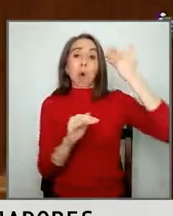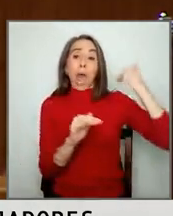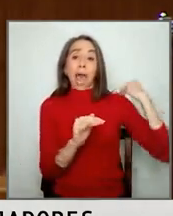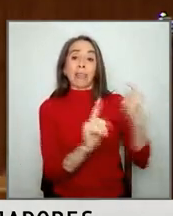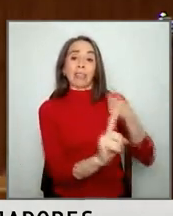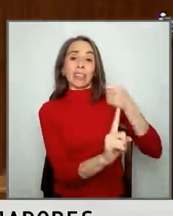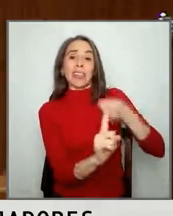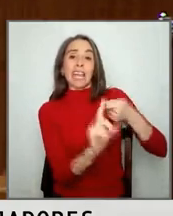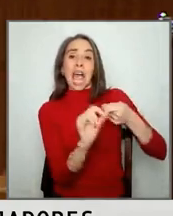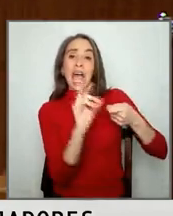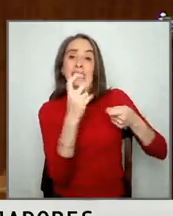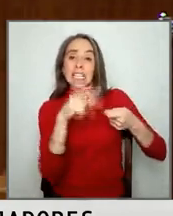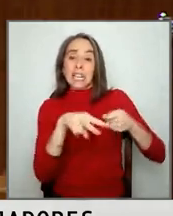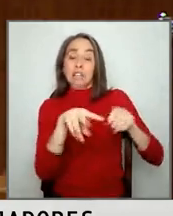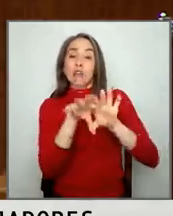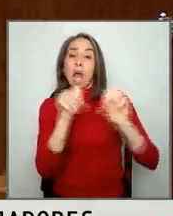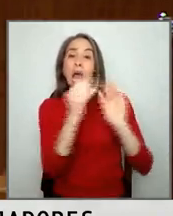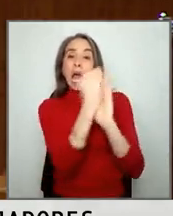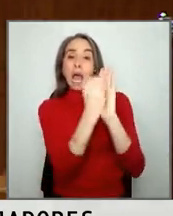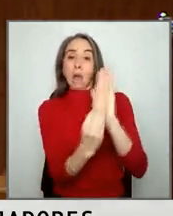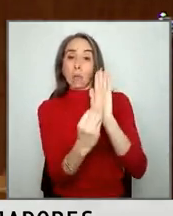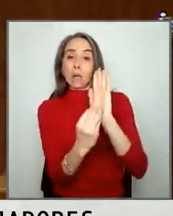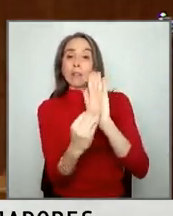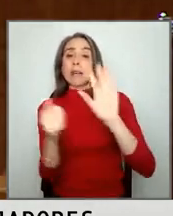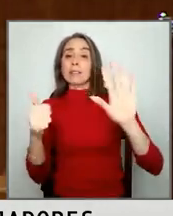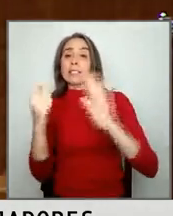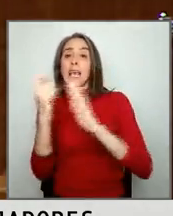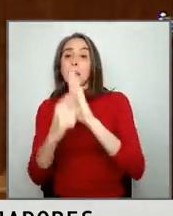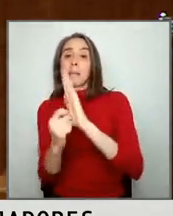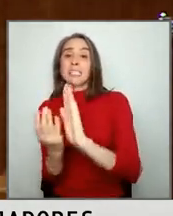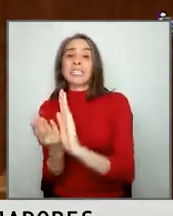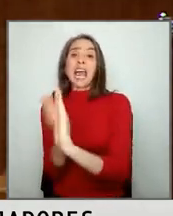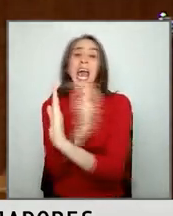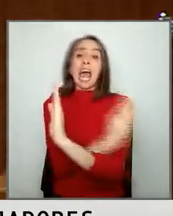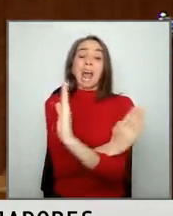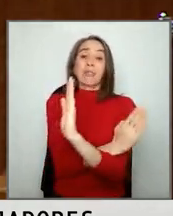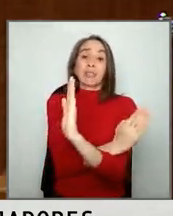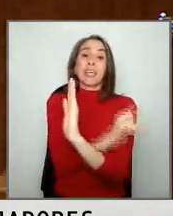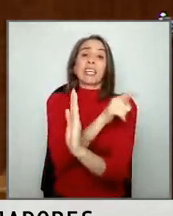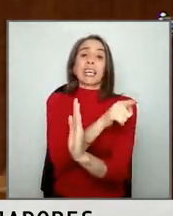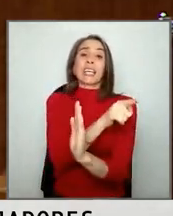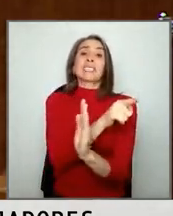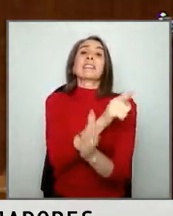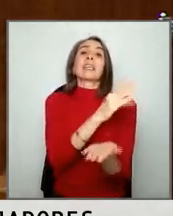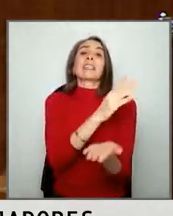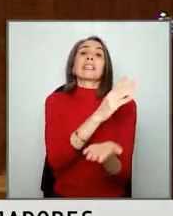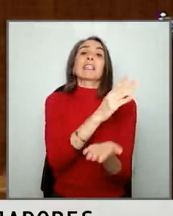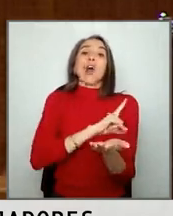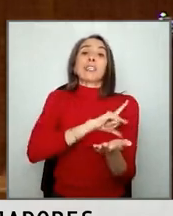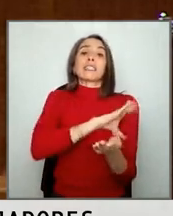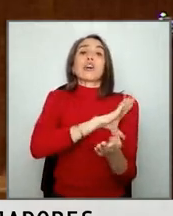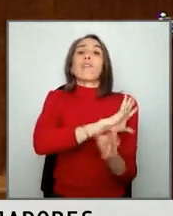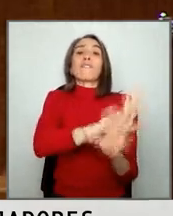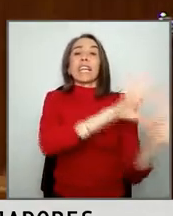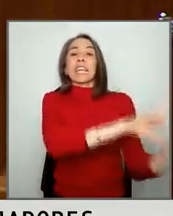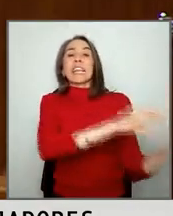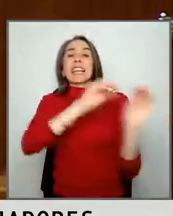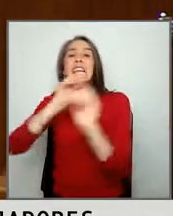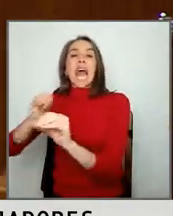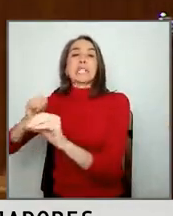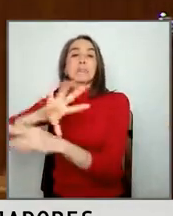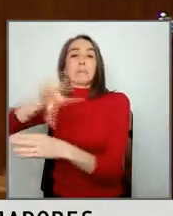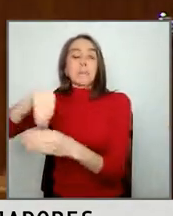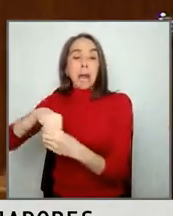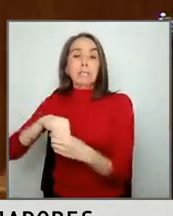hayan pactado al menos con seis meses de antelación al traspaso y ve que se Tendrán por incorporar a las